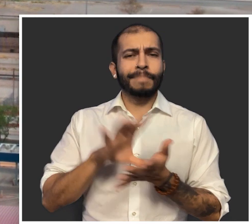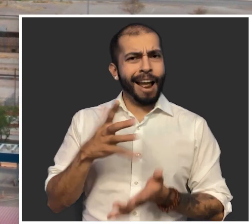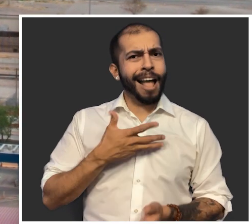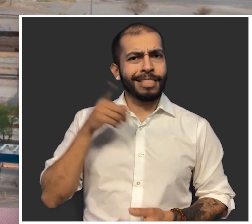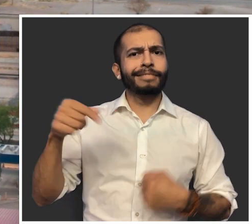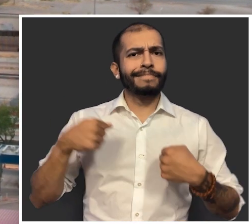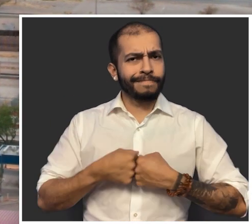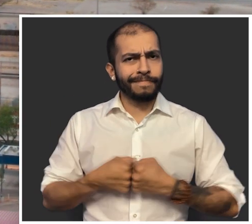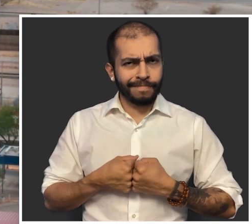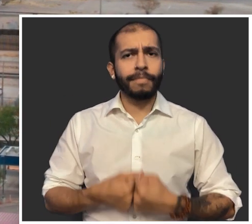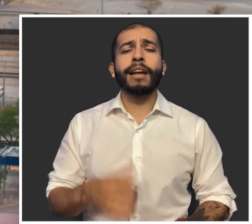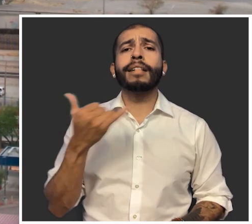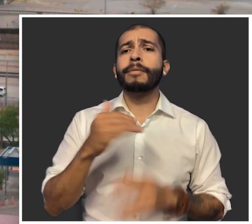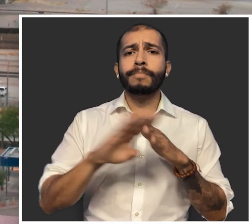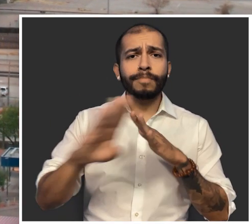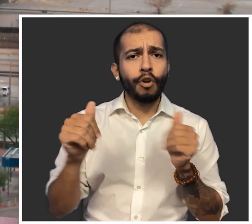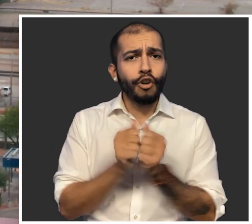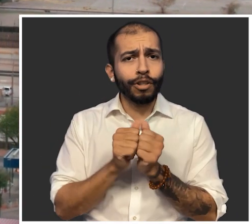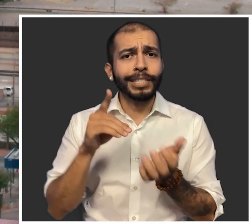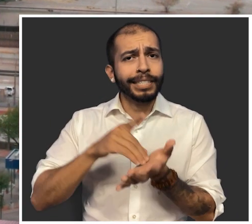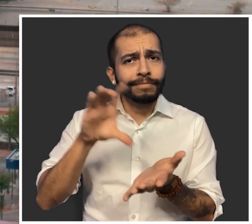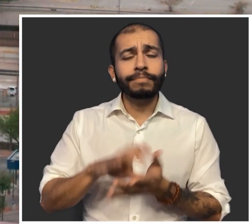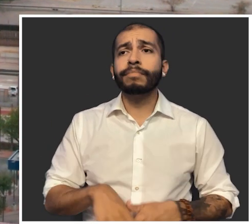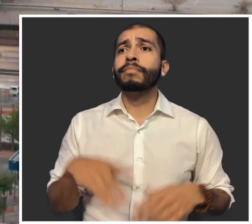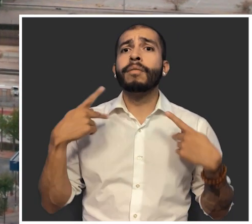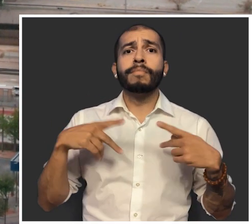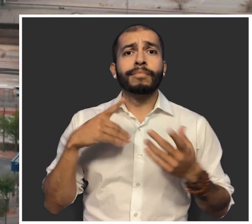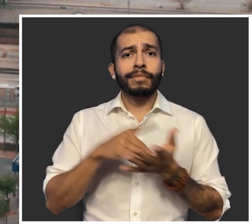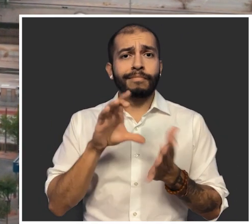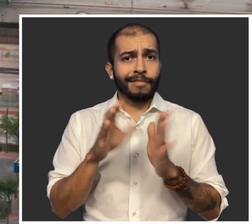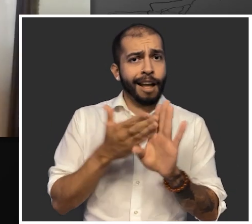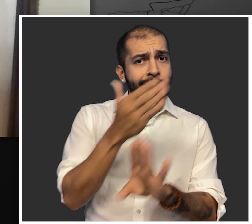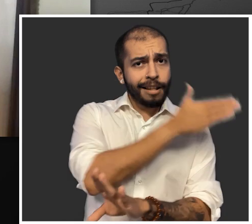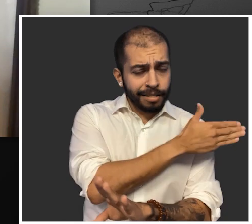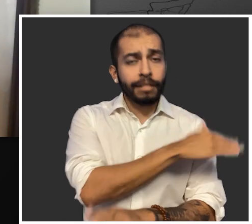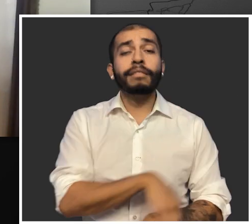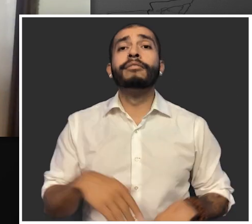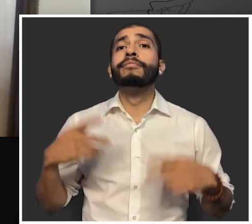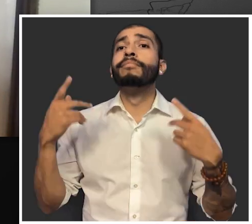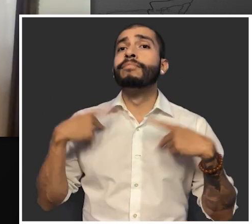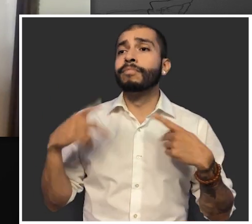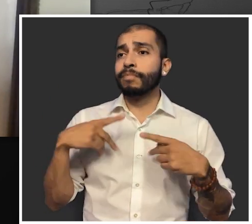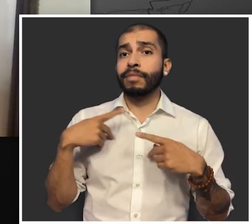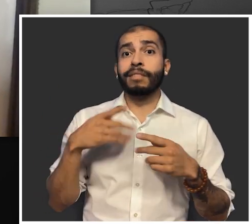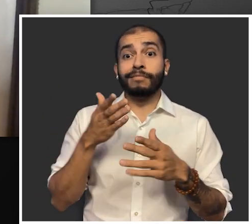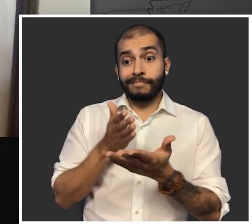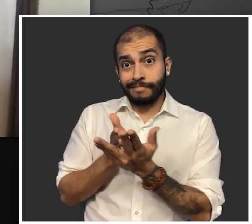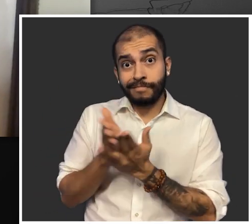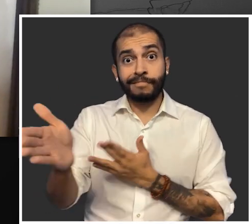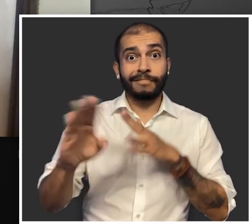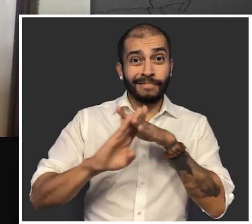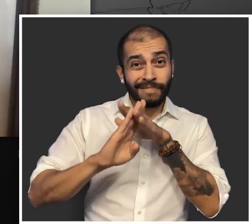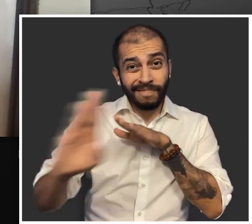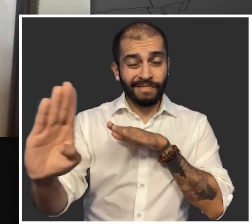Hay personas con discapacidad en la frontera, migrantes con discapacidad. Hay personas que presentan discapacidades previamente